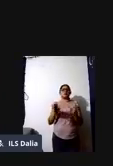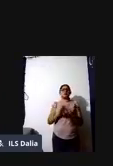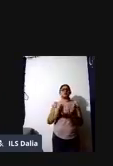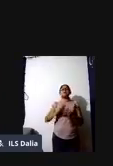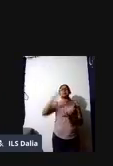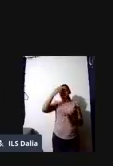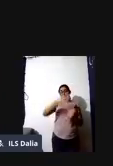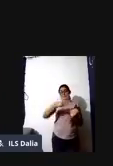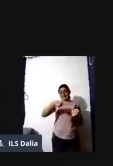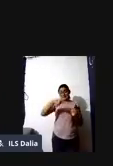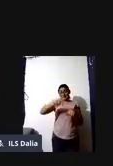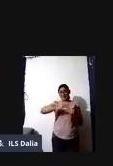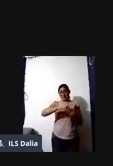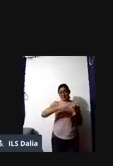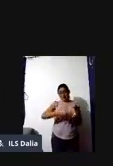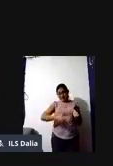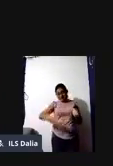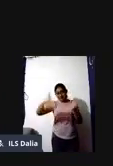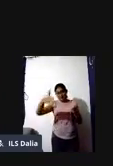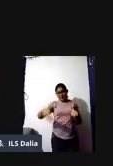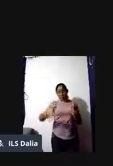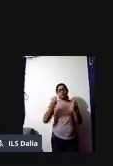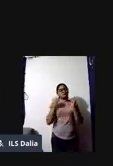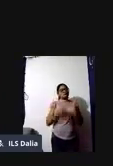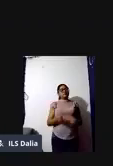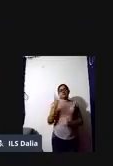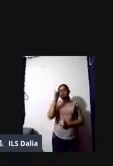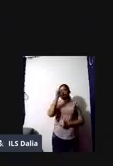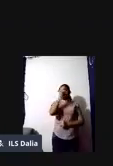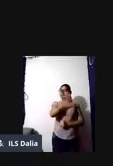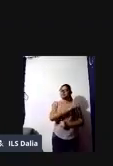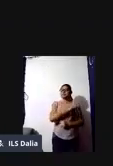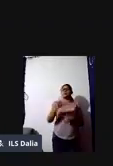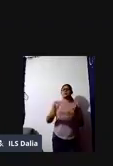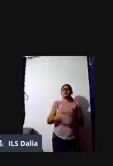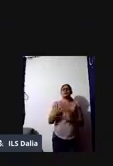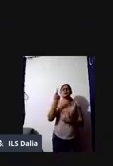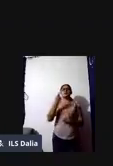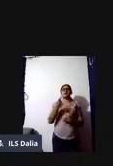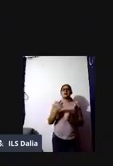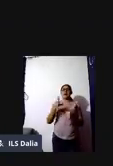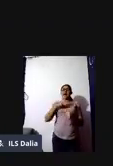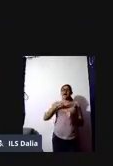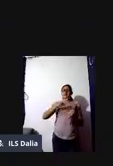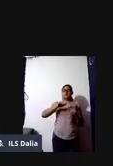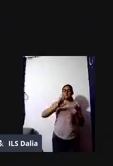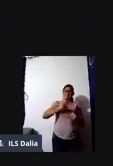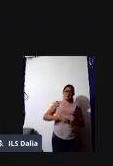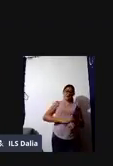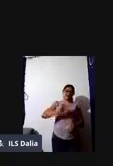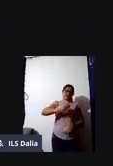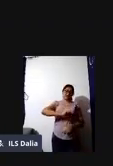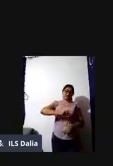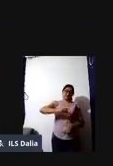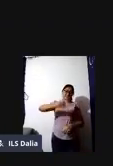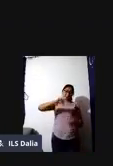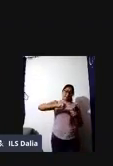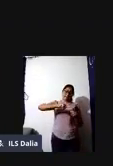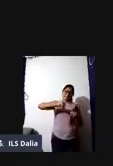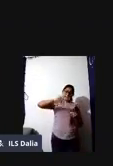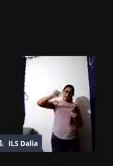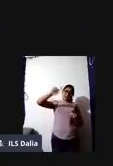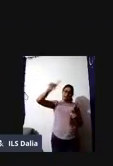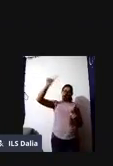difícil porque entendemos todas y todos que es el pico. Y aunque, mira, de verdad, yo no